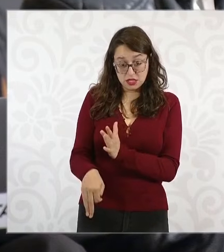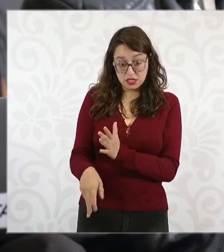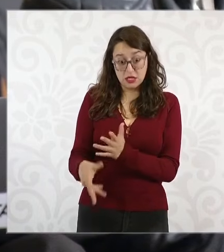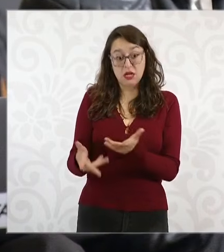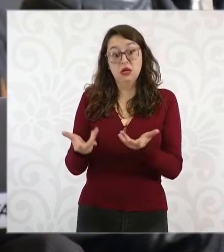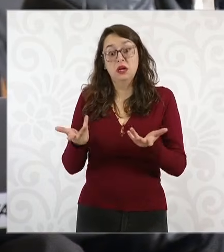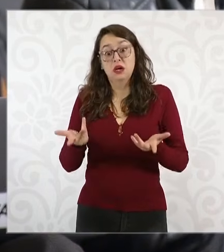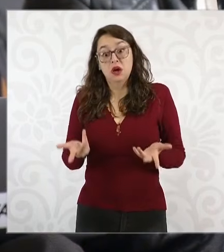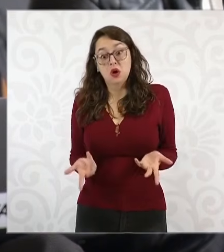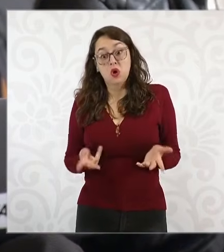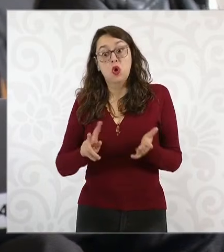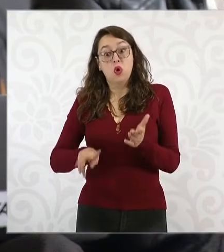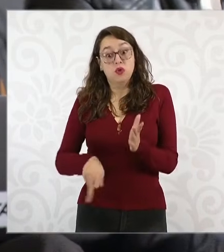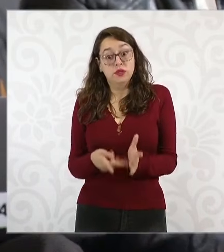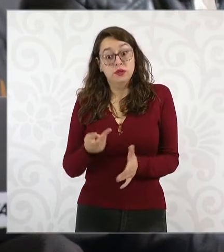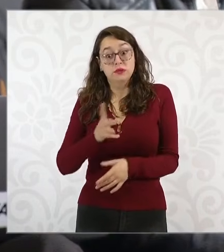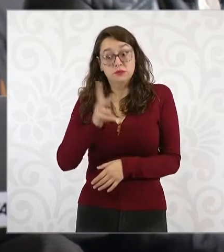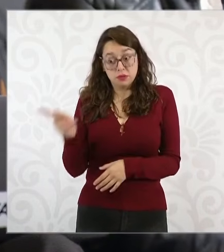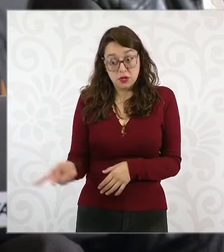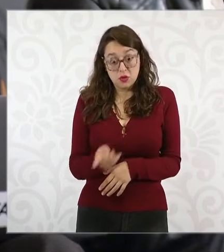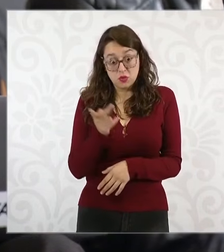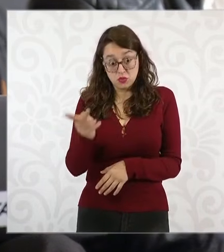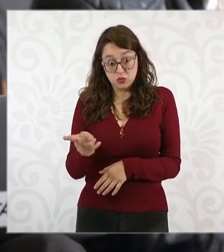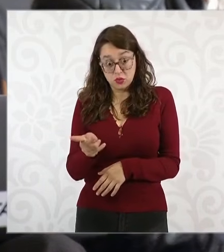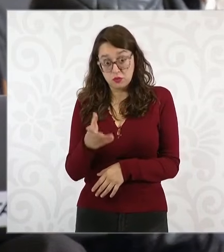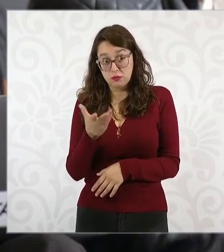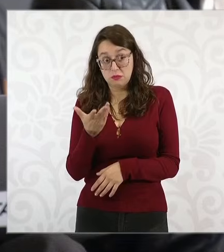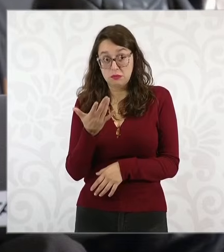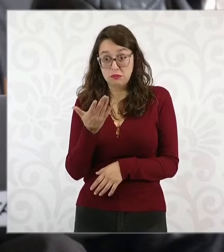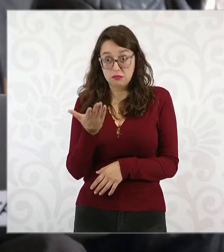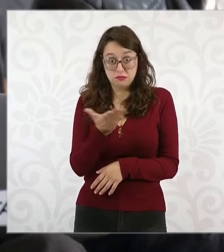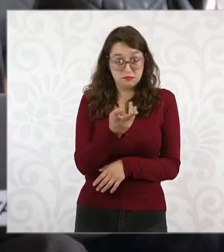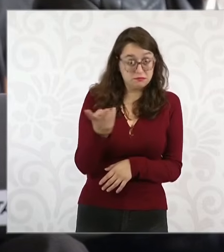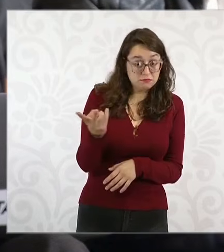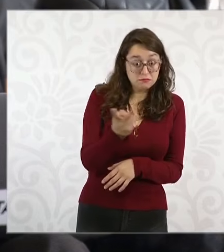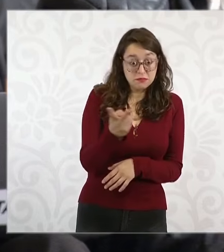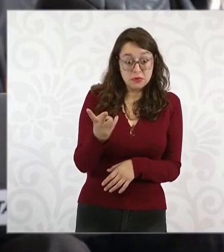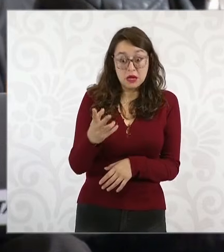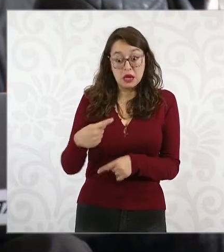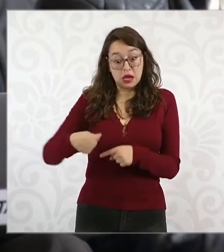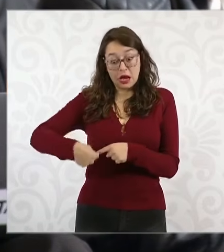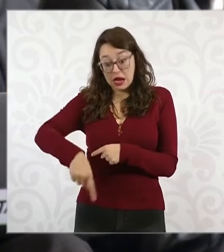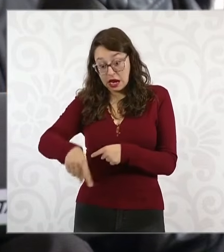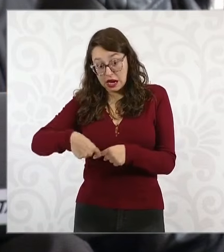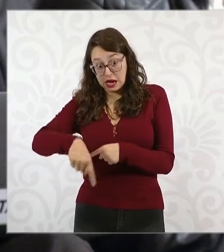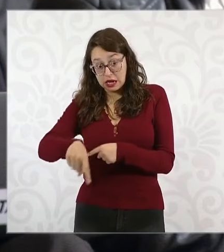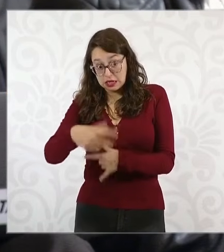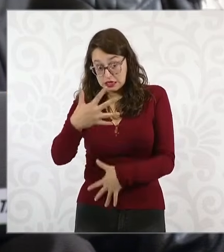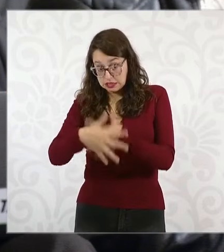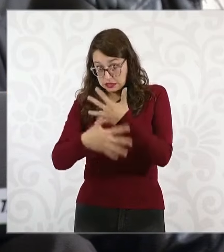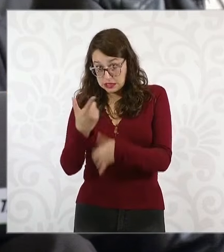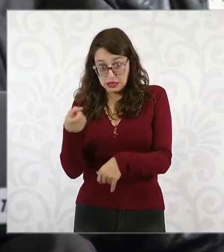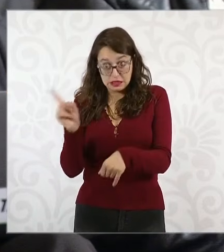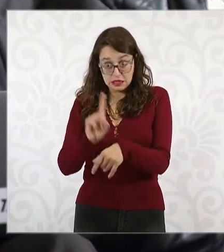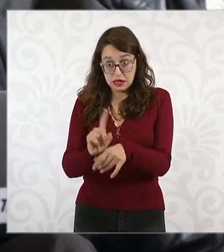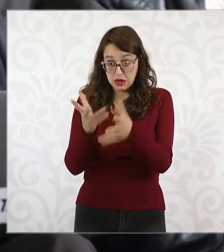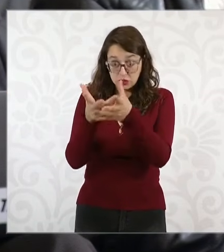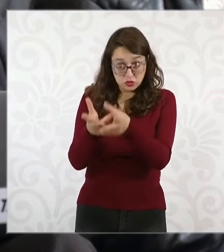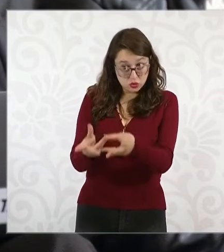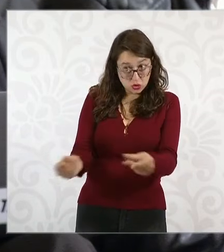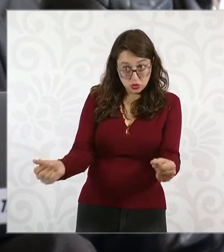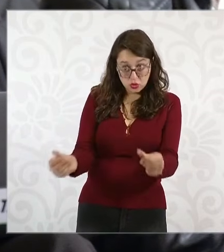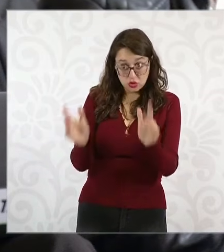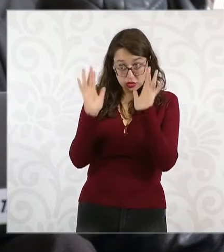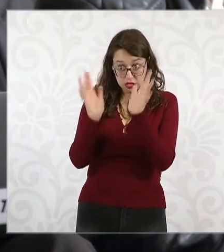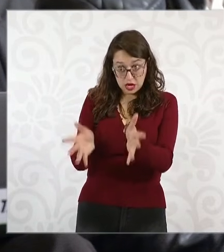ya ahora sí, otra vez te preguntaría, Efraín, Presidenta, ya en 15 días entonces ya no podríamos tener estos episodios